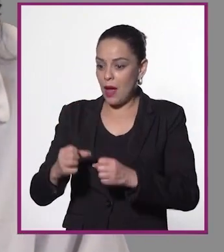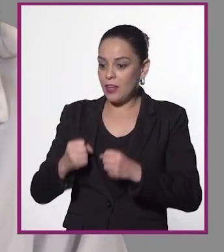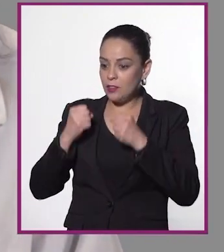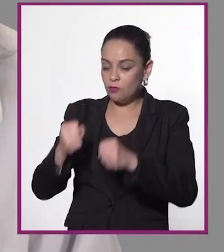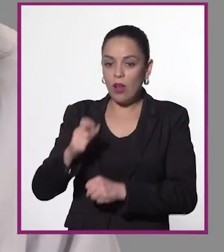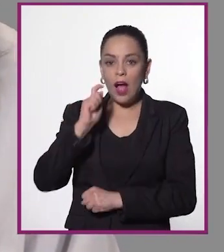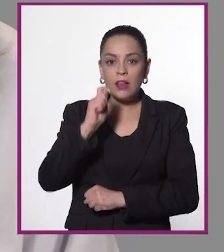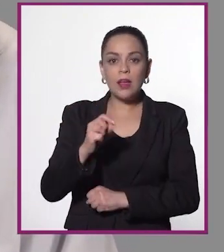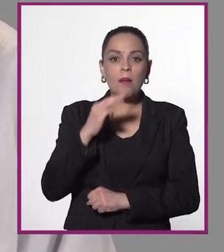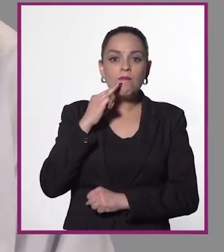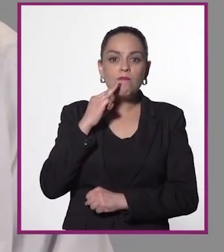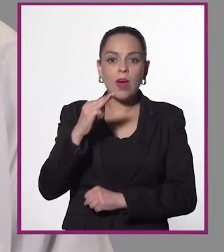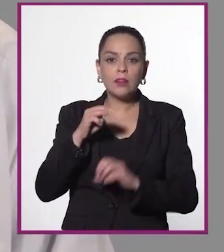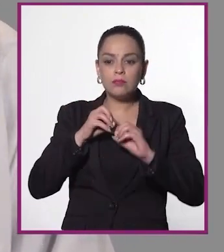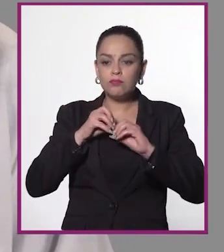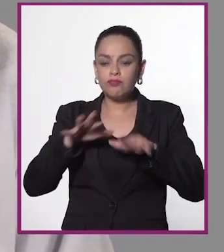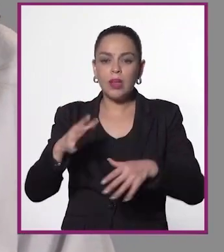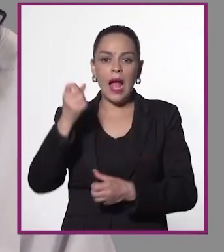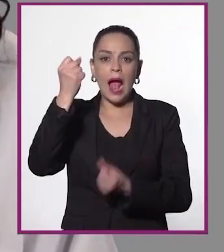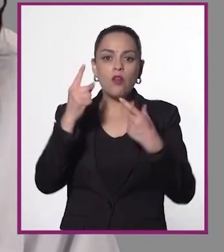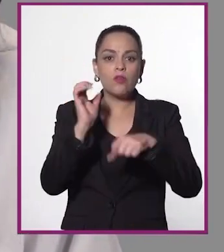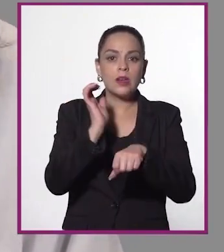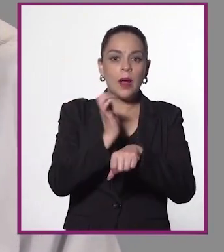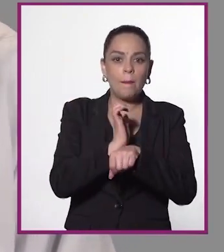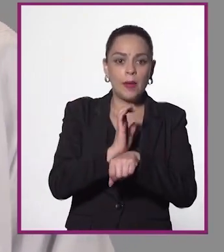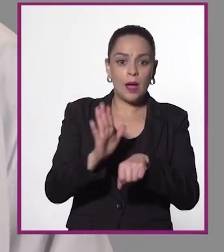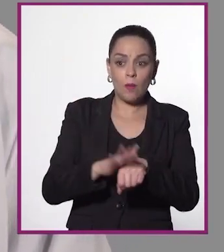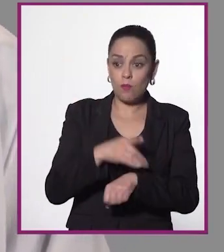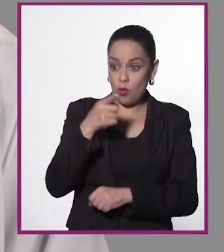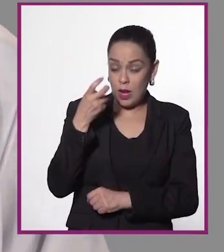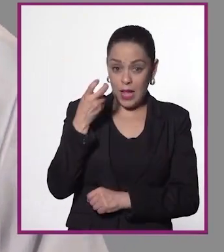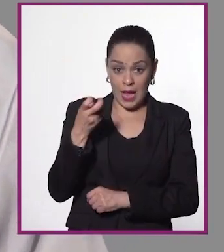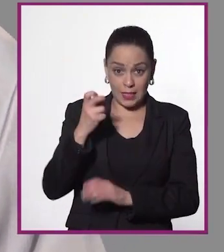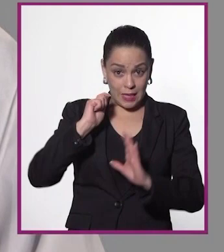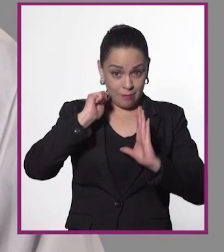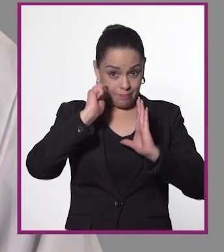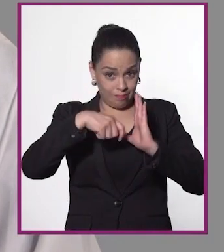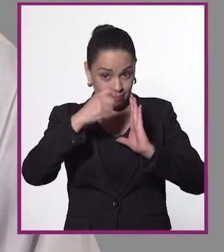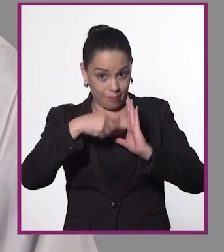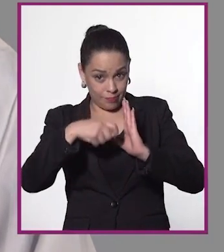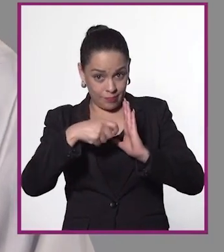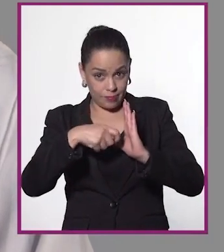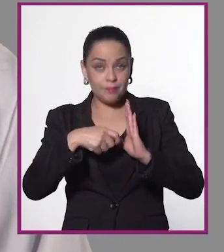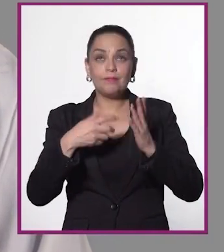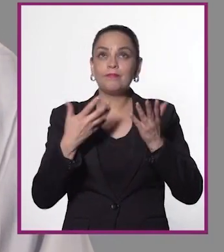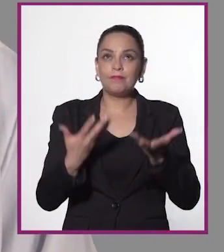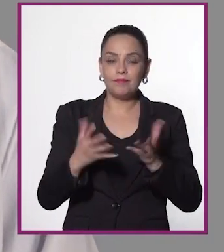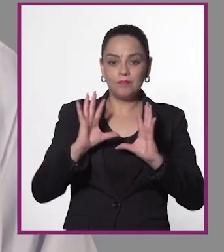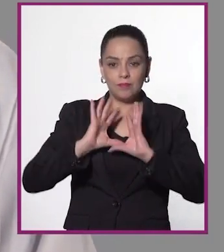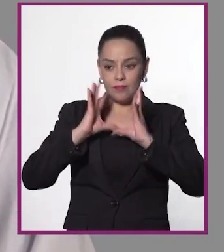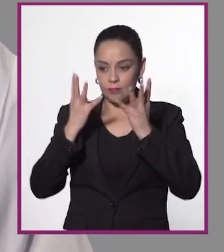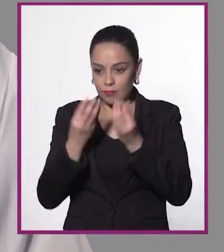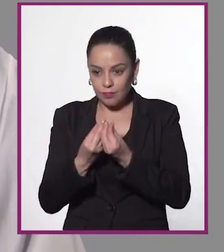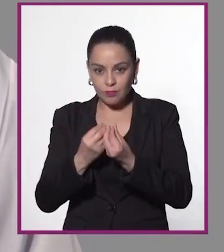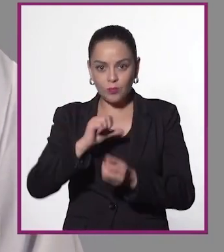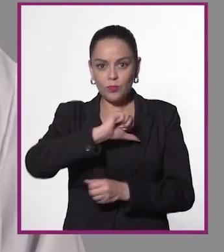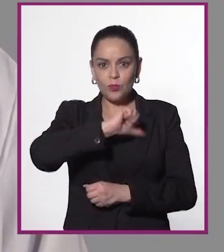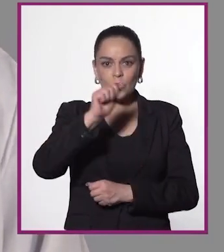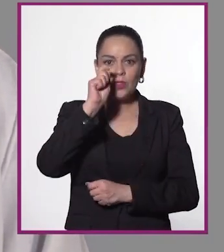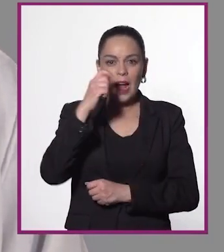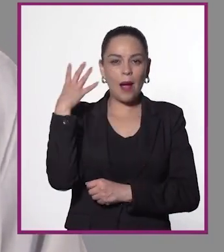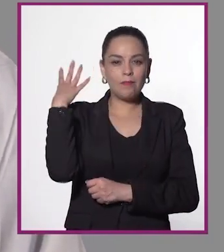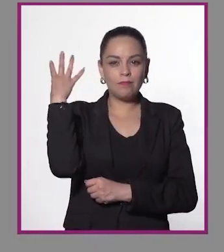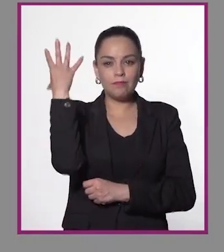algunas películas, ya que el cine, en su máxima expresión, es una conjunción de todas las demás bellas artes.